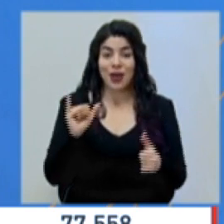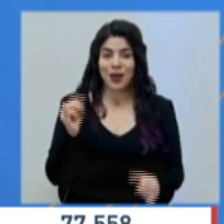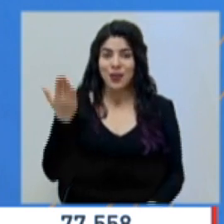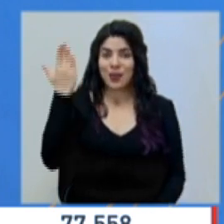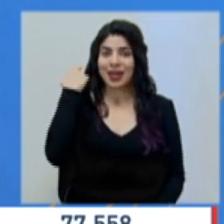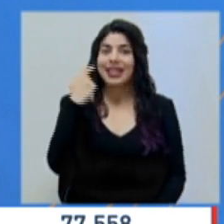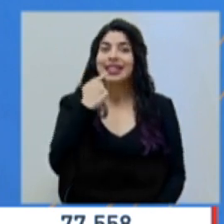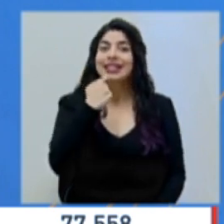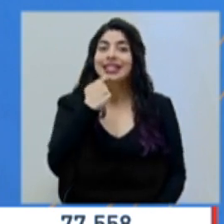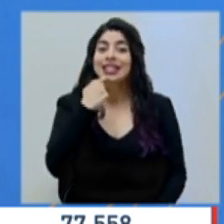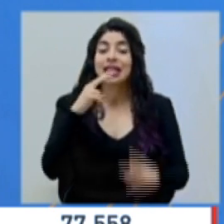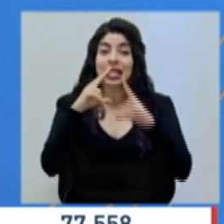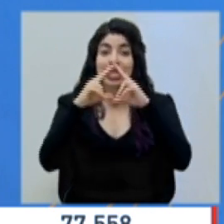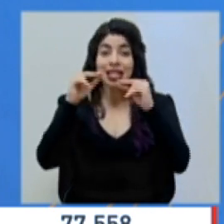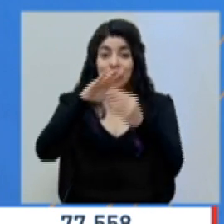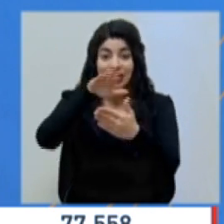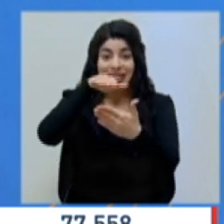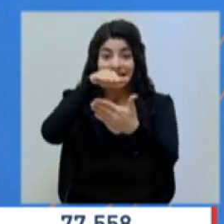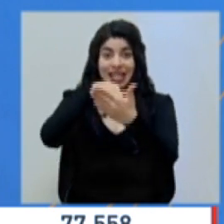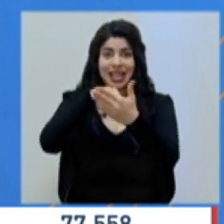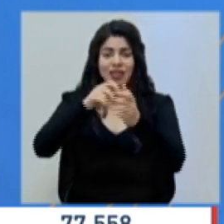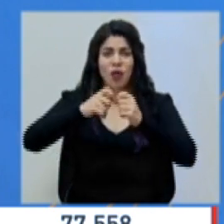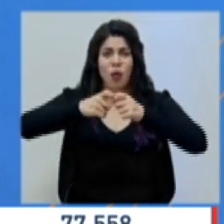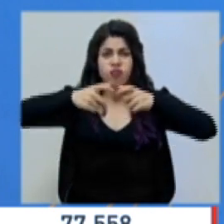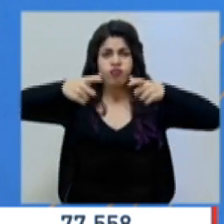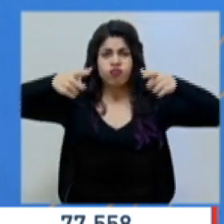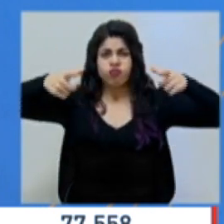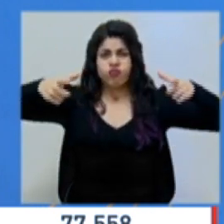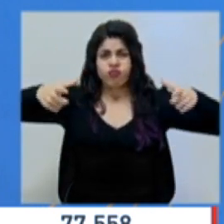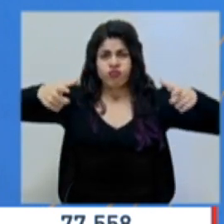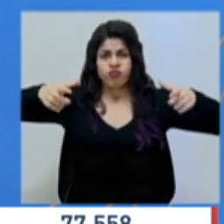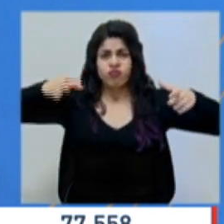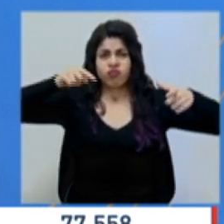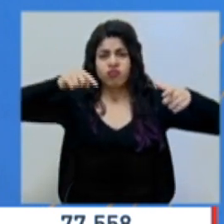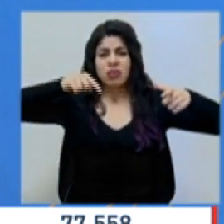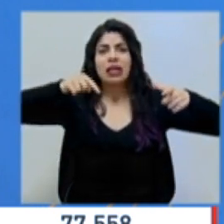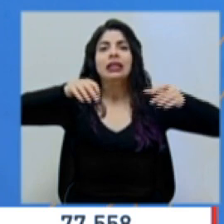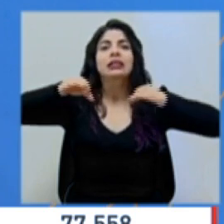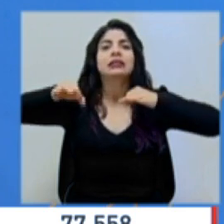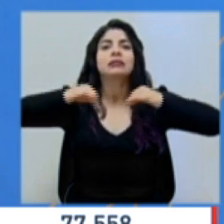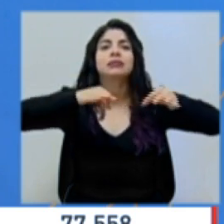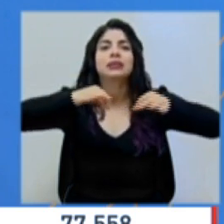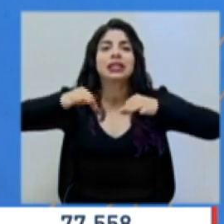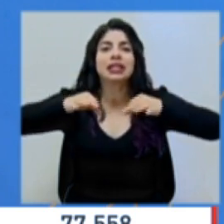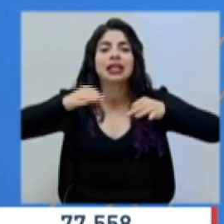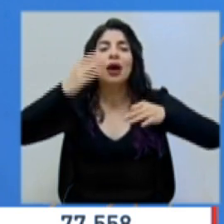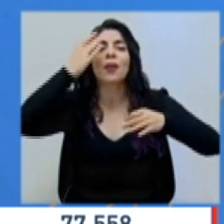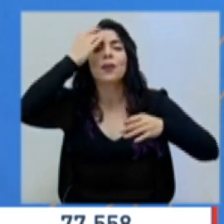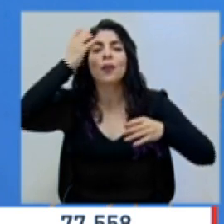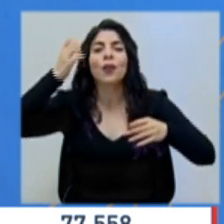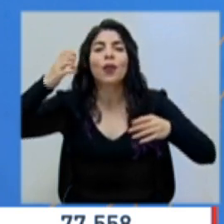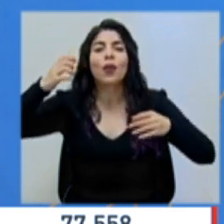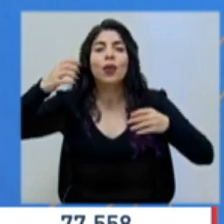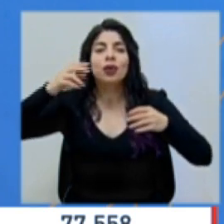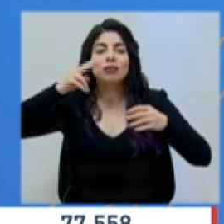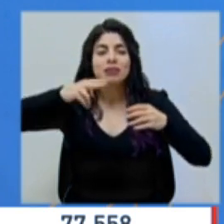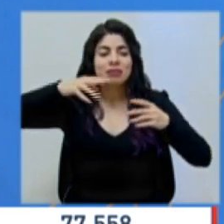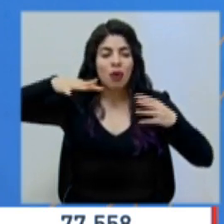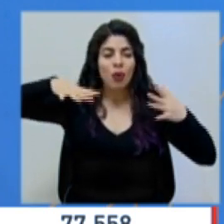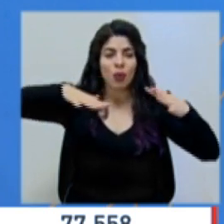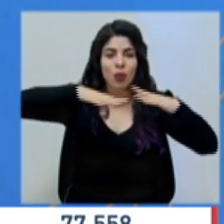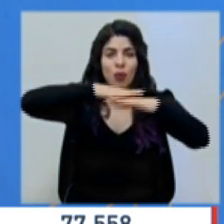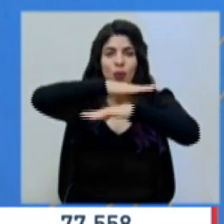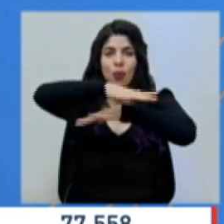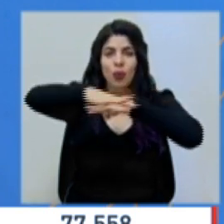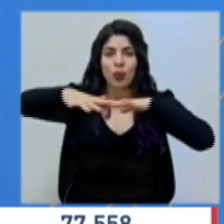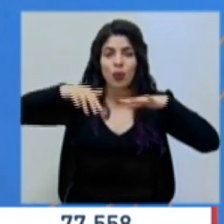en la parte central de Nicaragua, un sistema muy grande que básicamente explica por las bandas asociadas al mismo